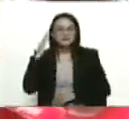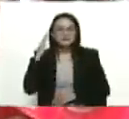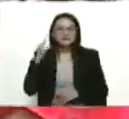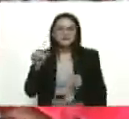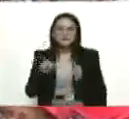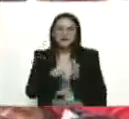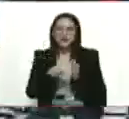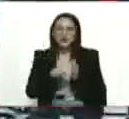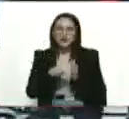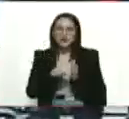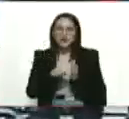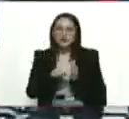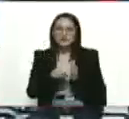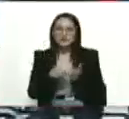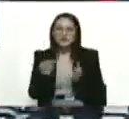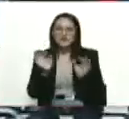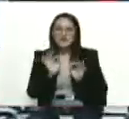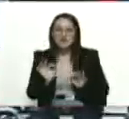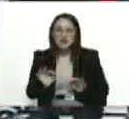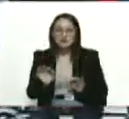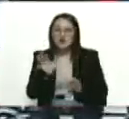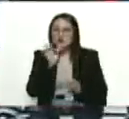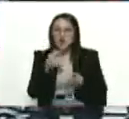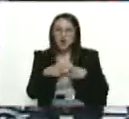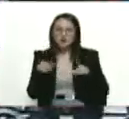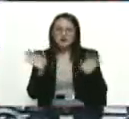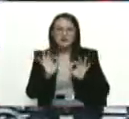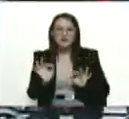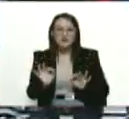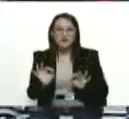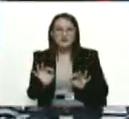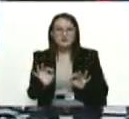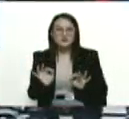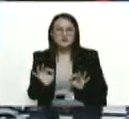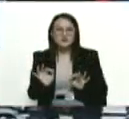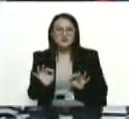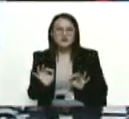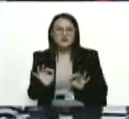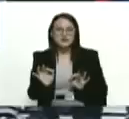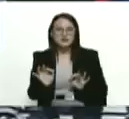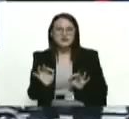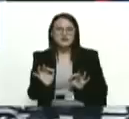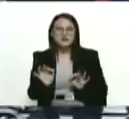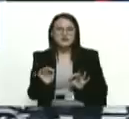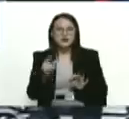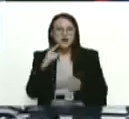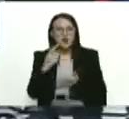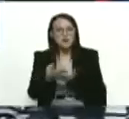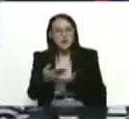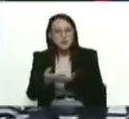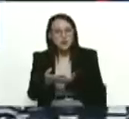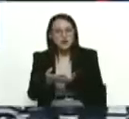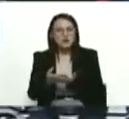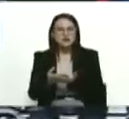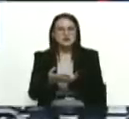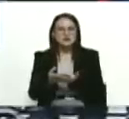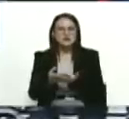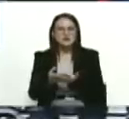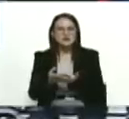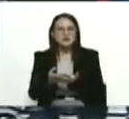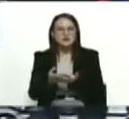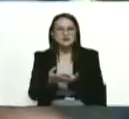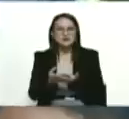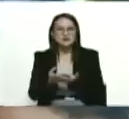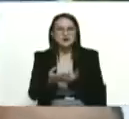encaminado el instinto de supervivencia. No hay forma, no hay manera que con las propuestas de los candidatos